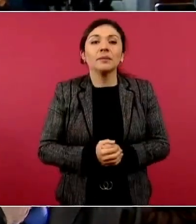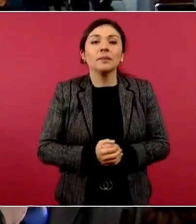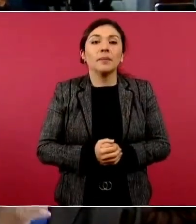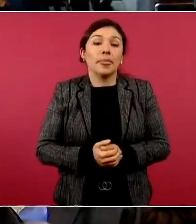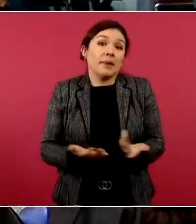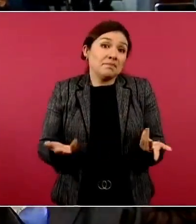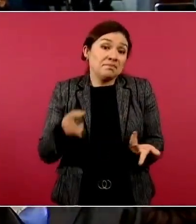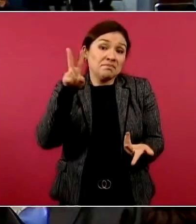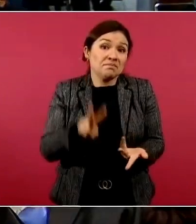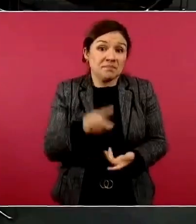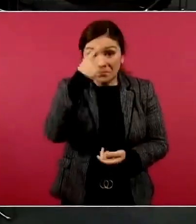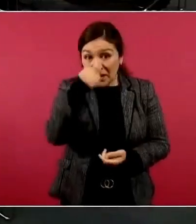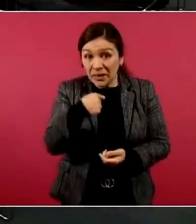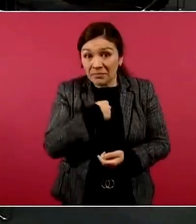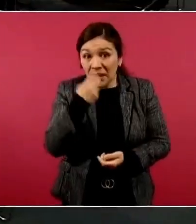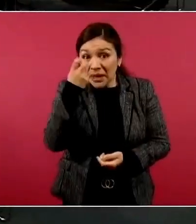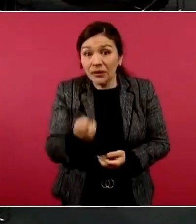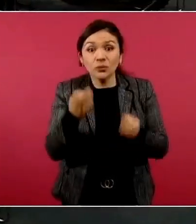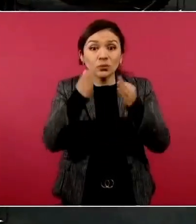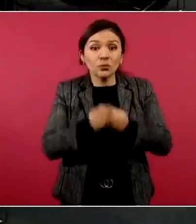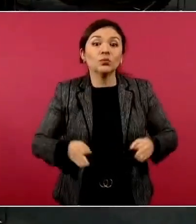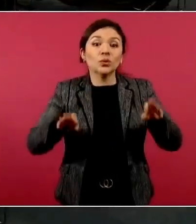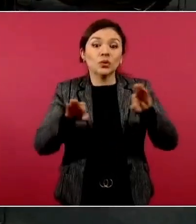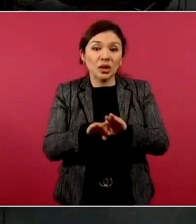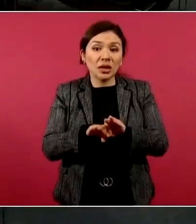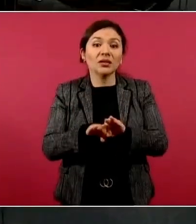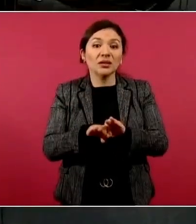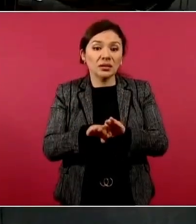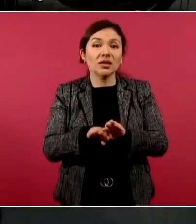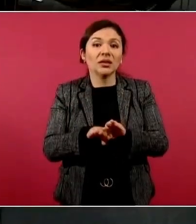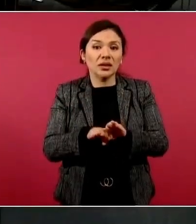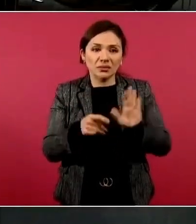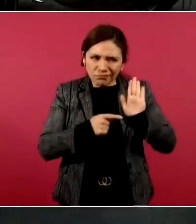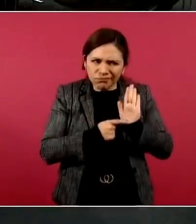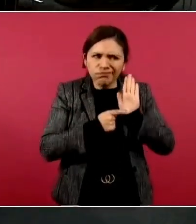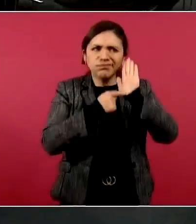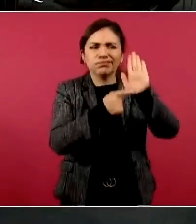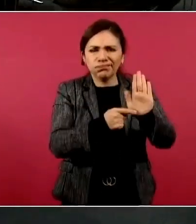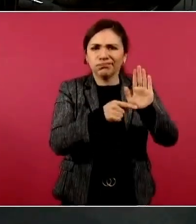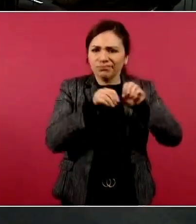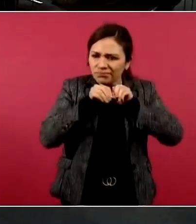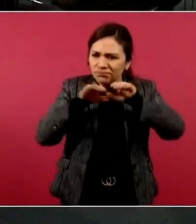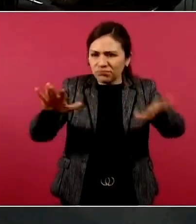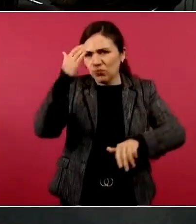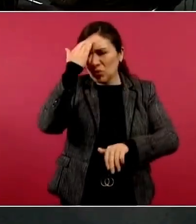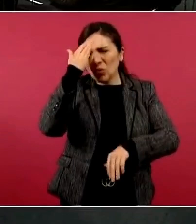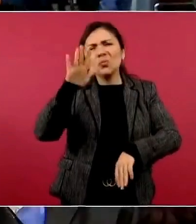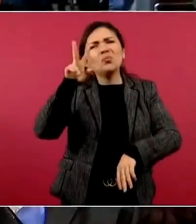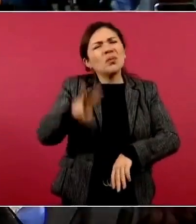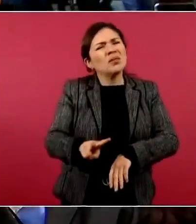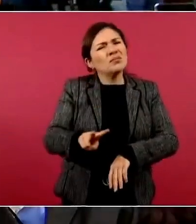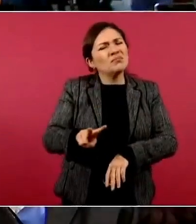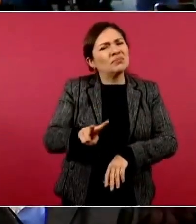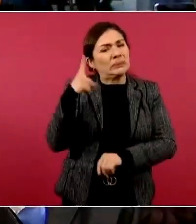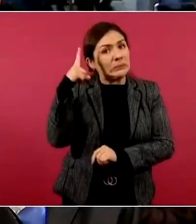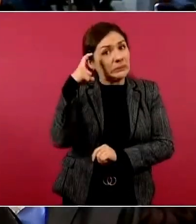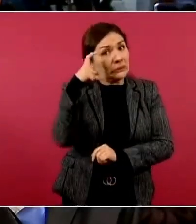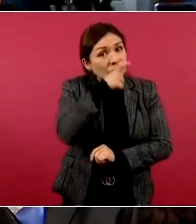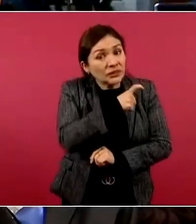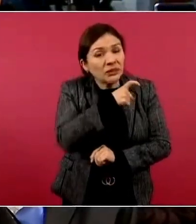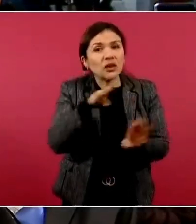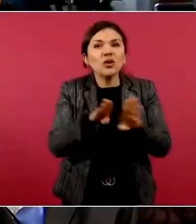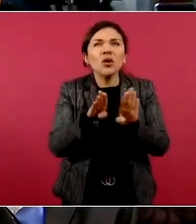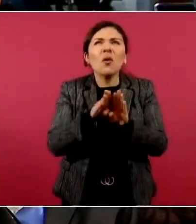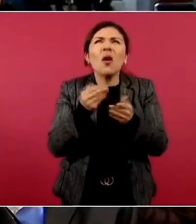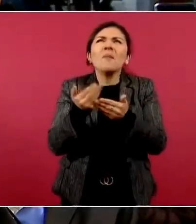para mí es importante darla a conocer, porque cuesta como trabajo irse al